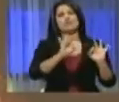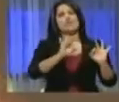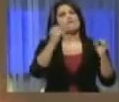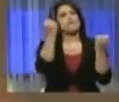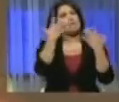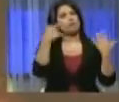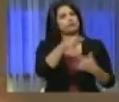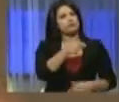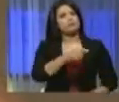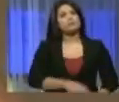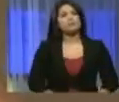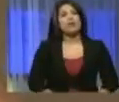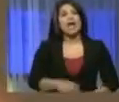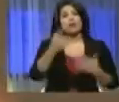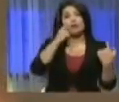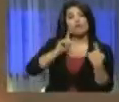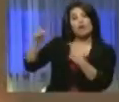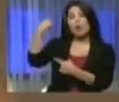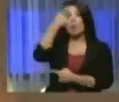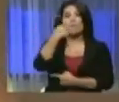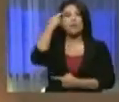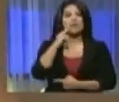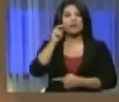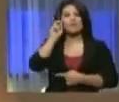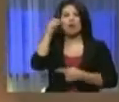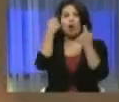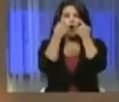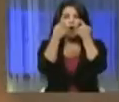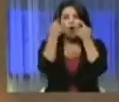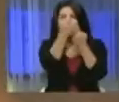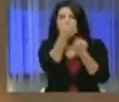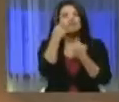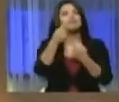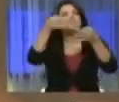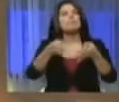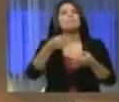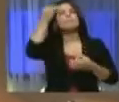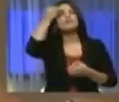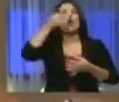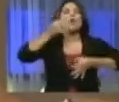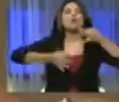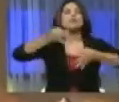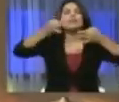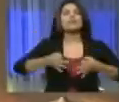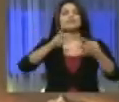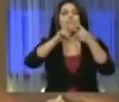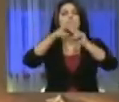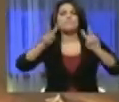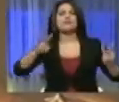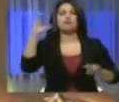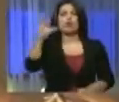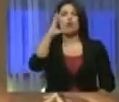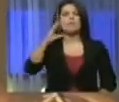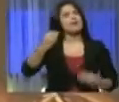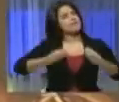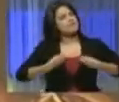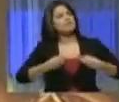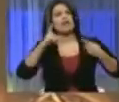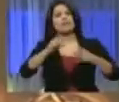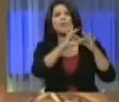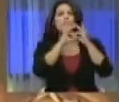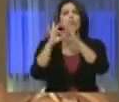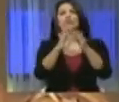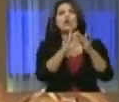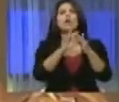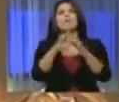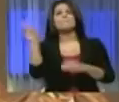Libertador nos dice: paz para Colombia, justicia y paz para Colombia, vida para Colombia, unión de Colombia y